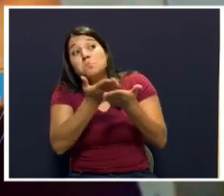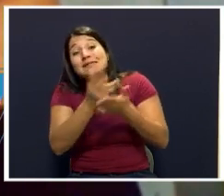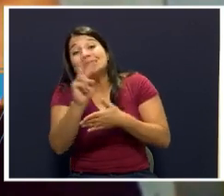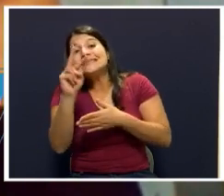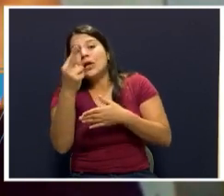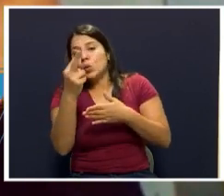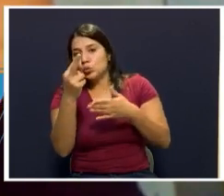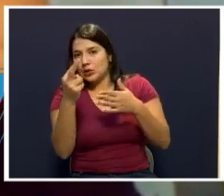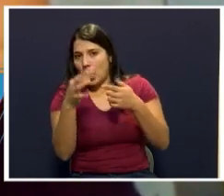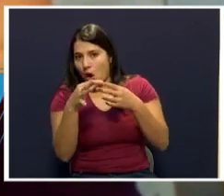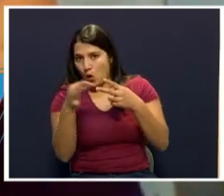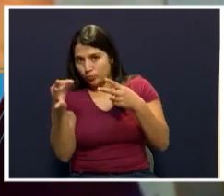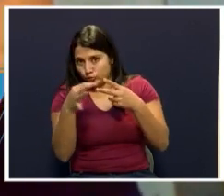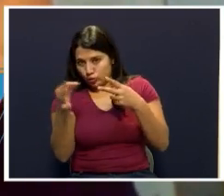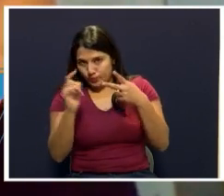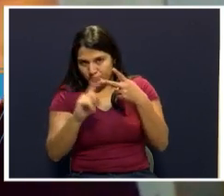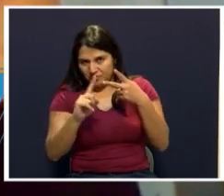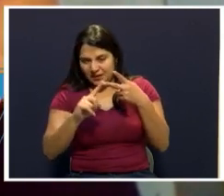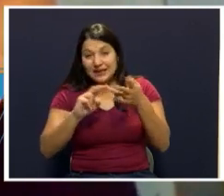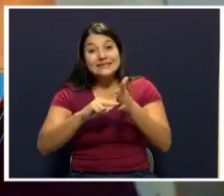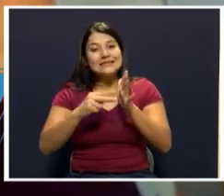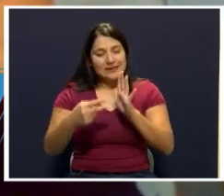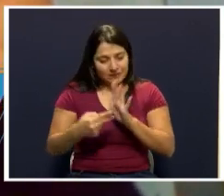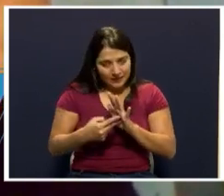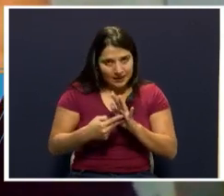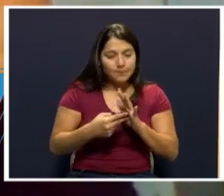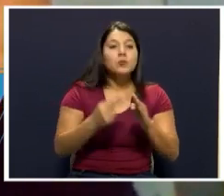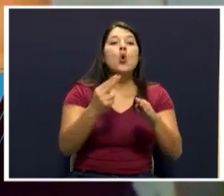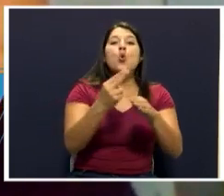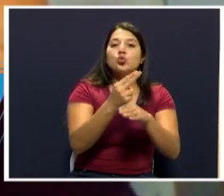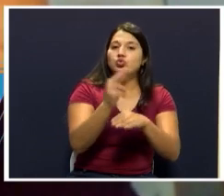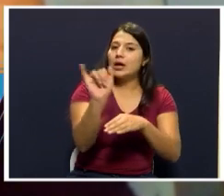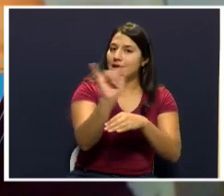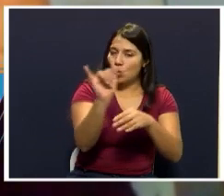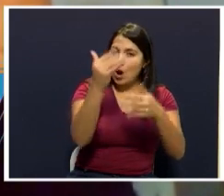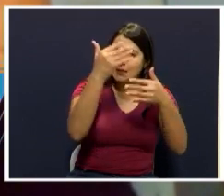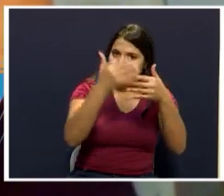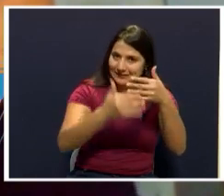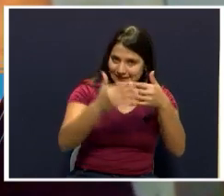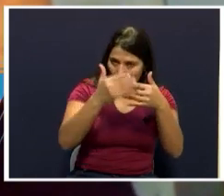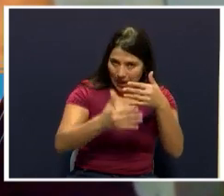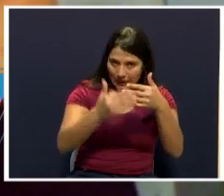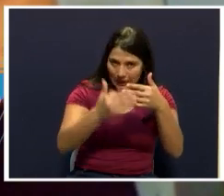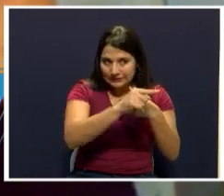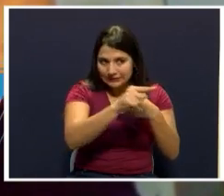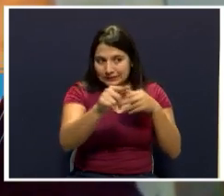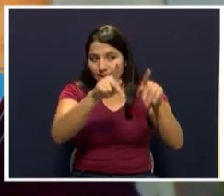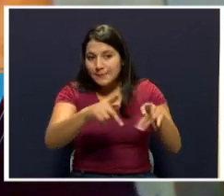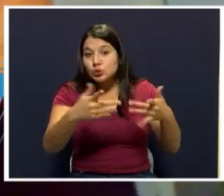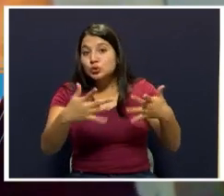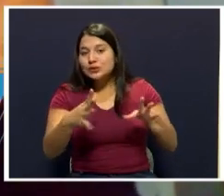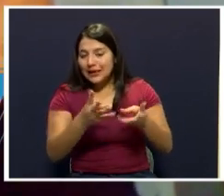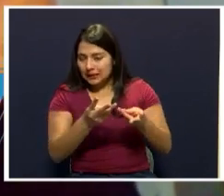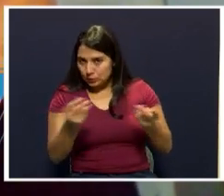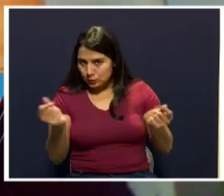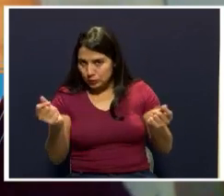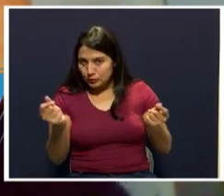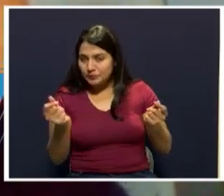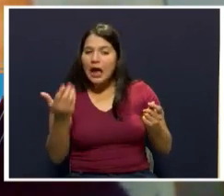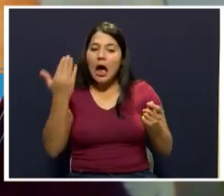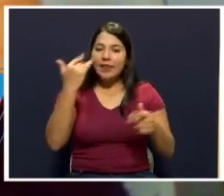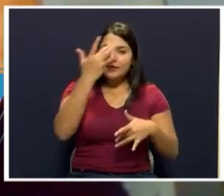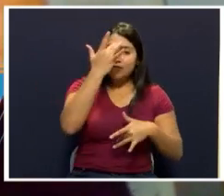segunda opción es tomar esos plasmas, es decir, ese componente de la sangre de personas que han sufrido una infección